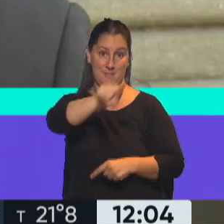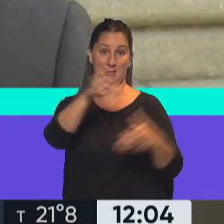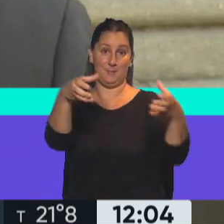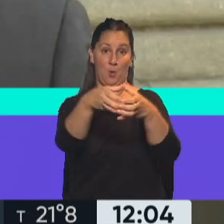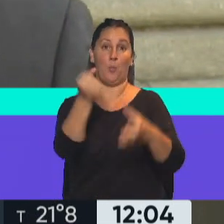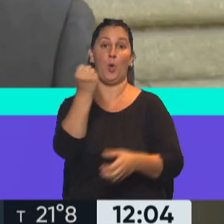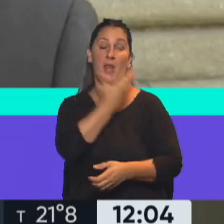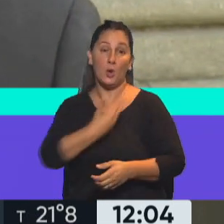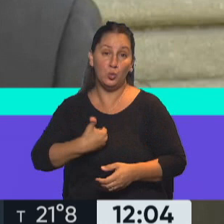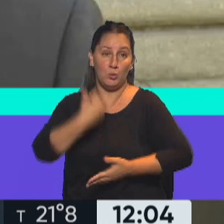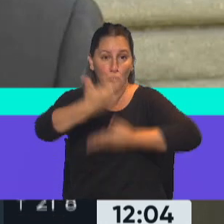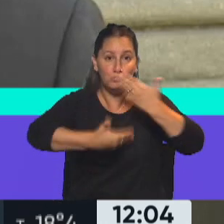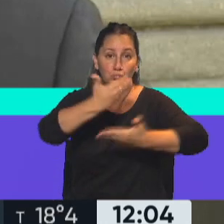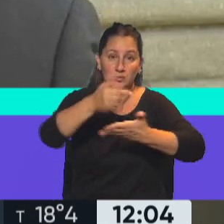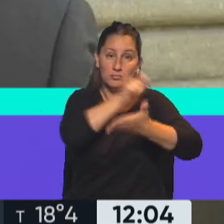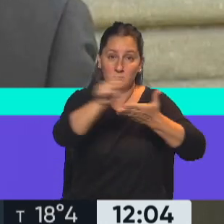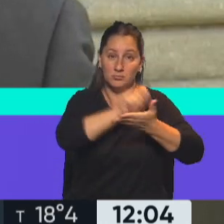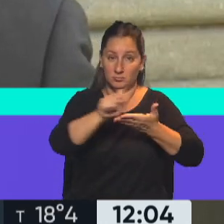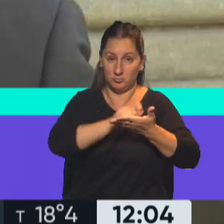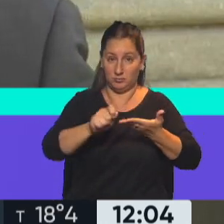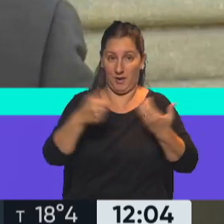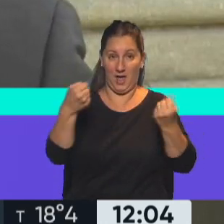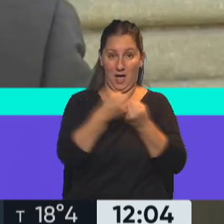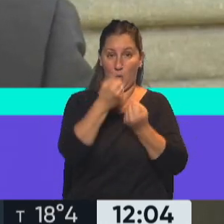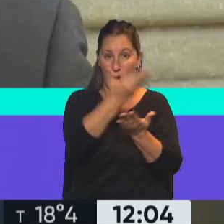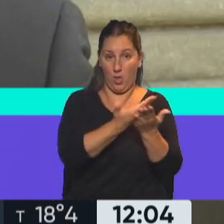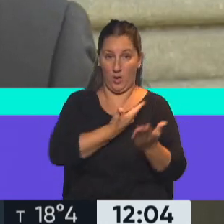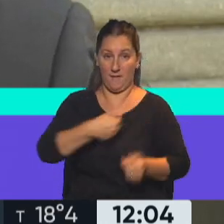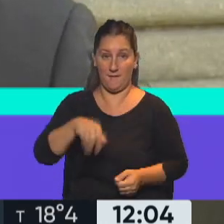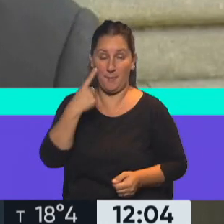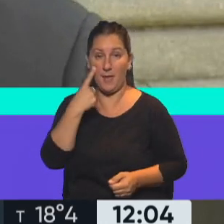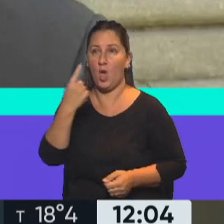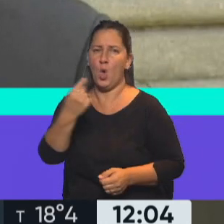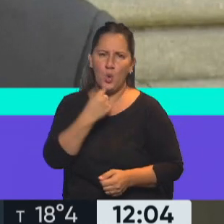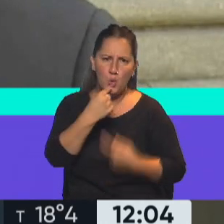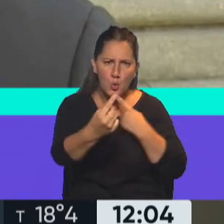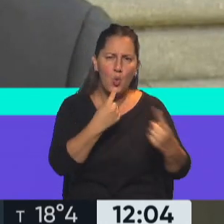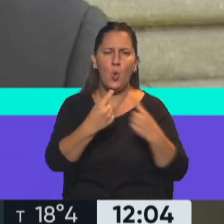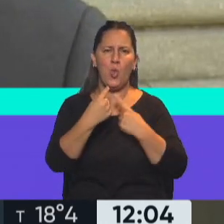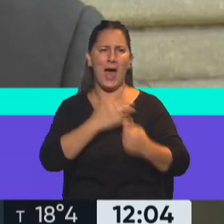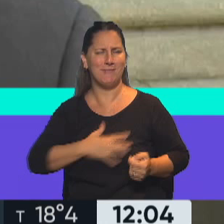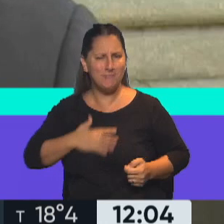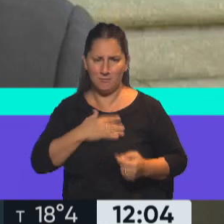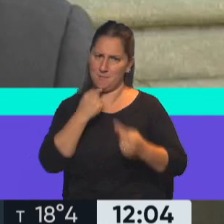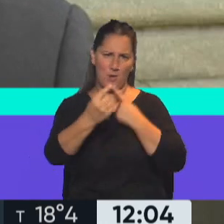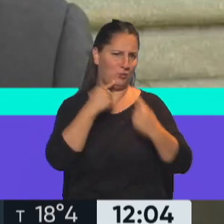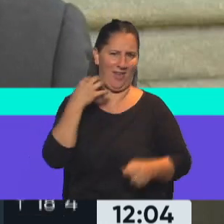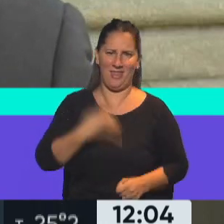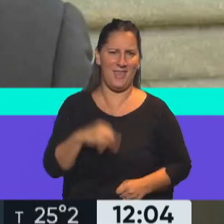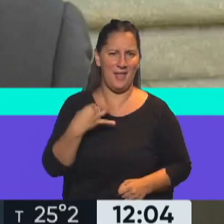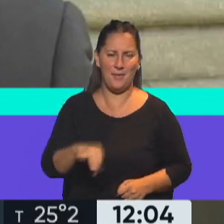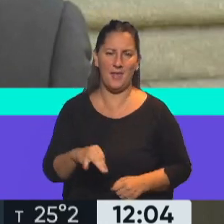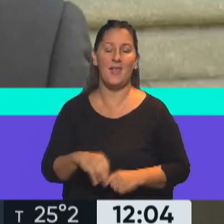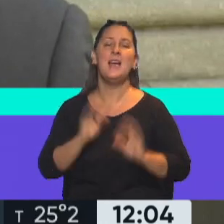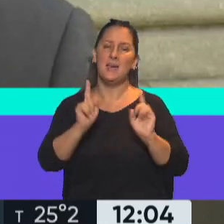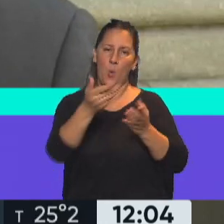manera llevaron adelante el borrador del programa con el fondo, las dudas y los interrogantes que tenemos. Más allá de que